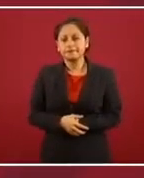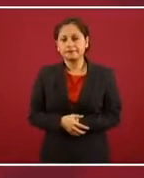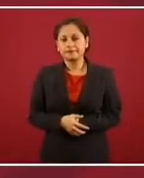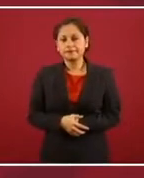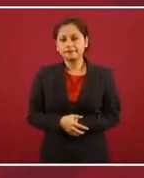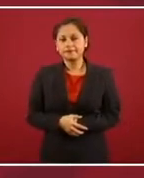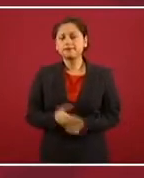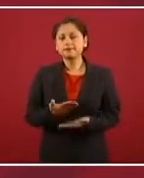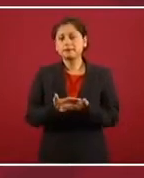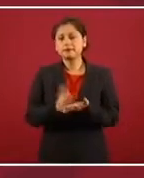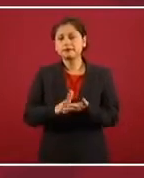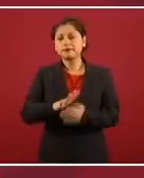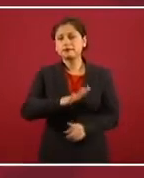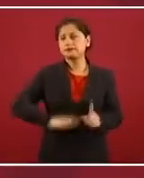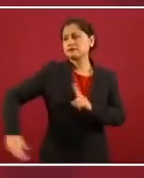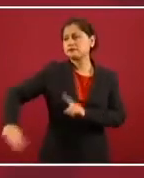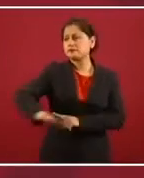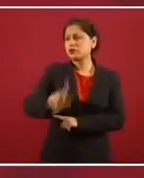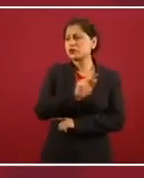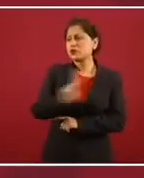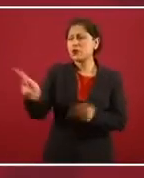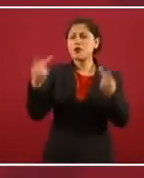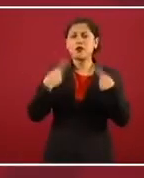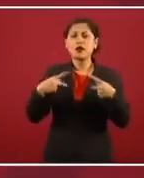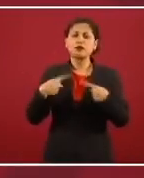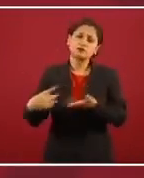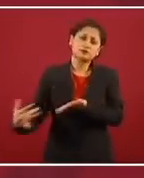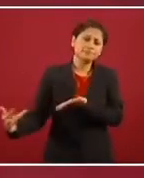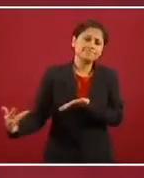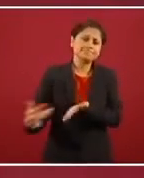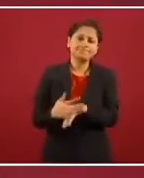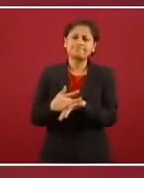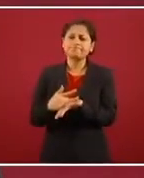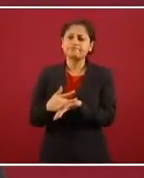tenemos el apoyo de la gente, que eso es importantísimo.